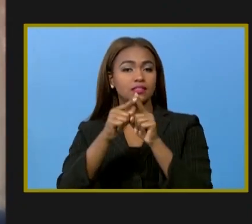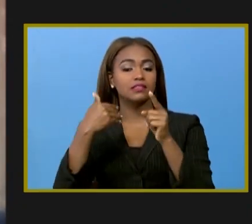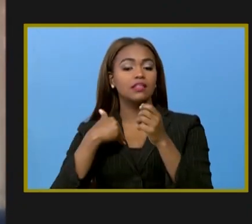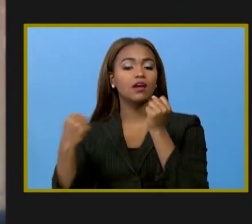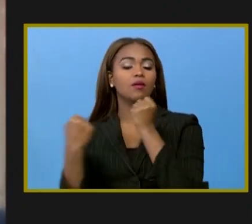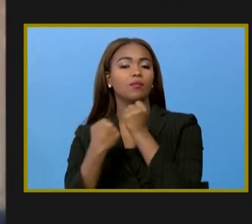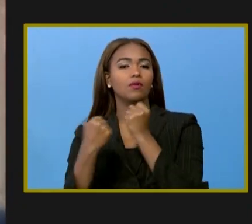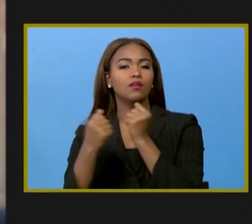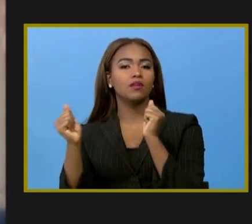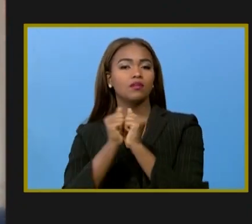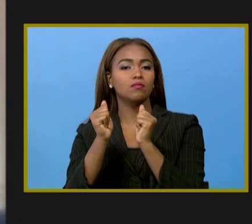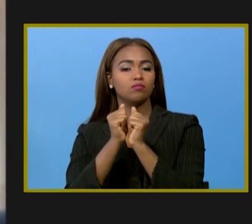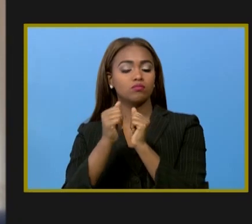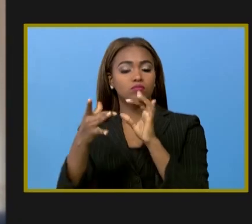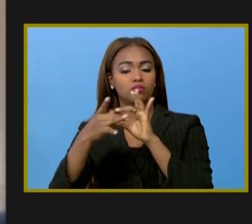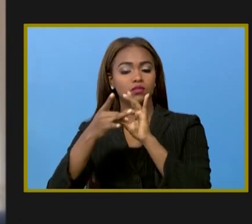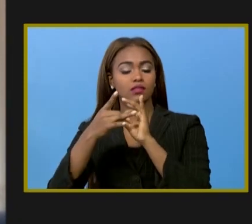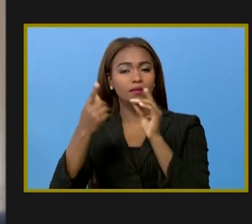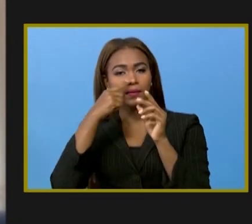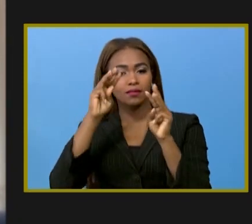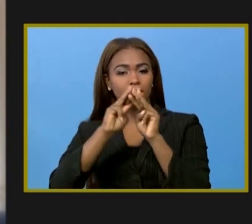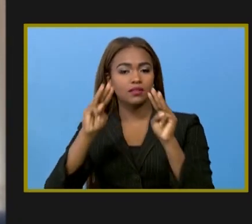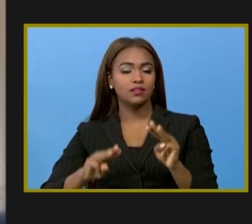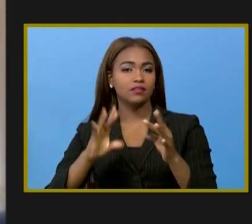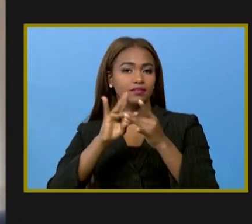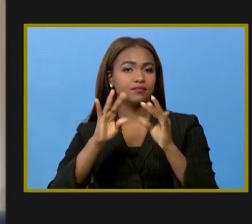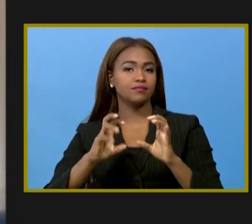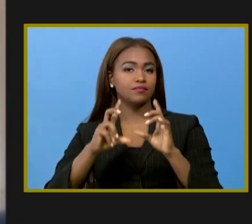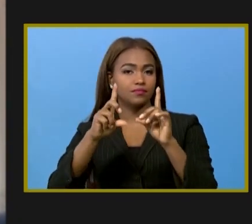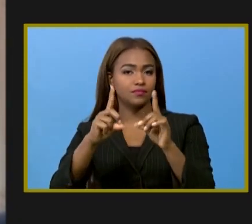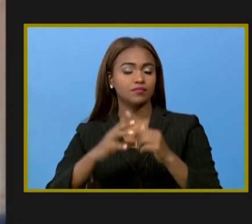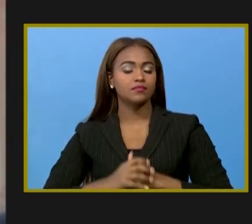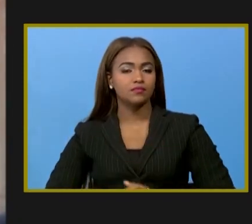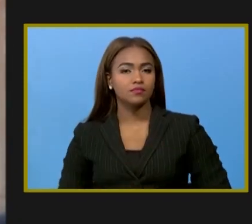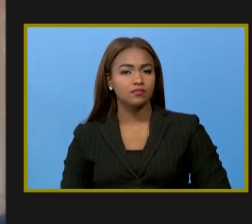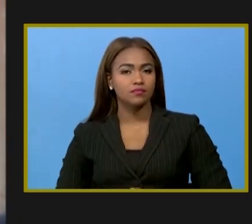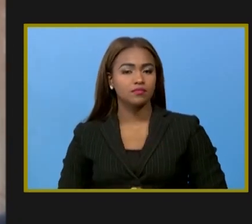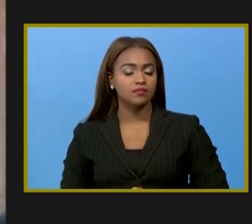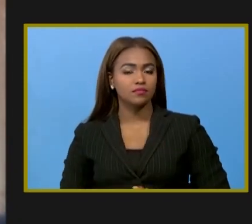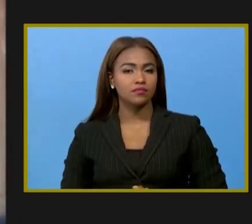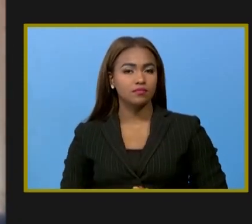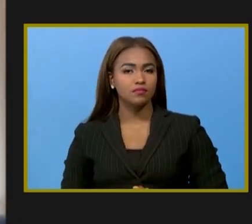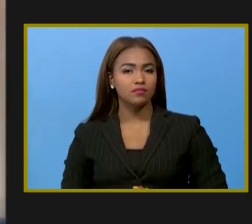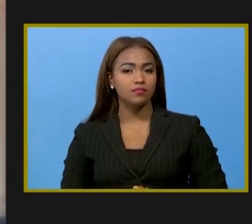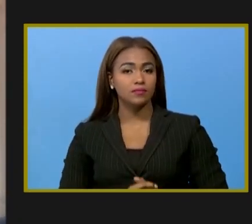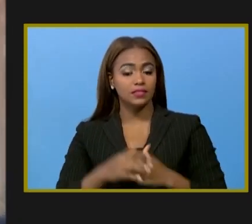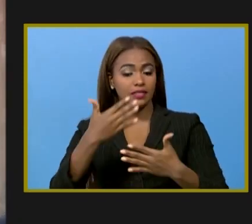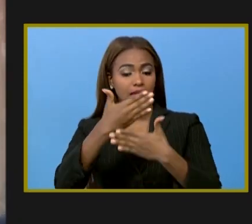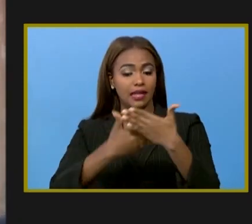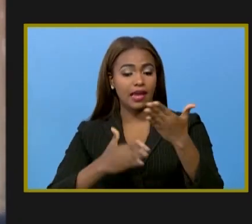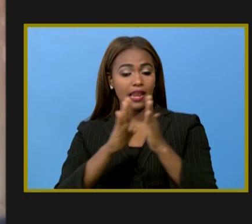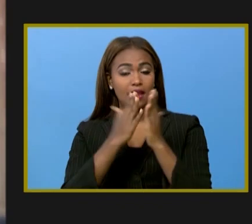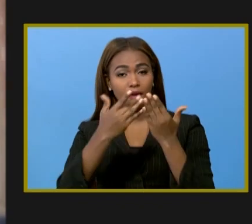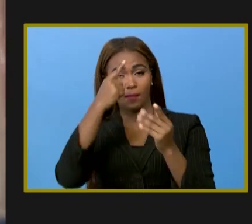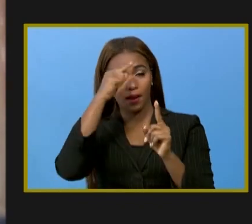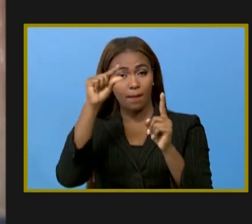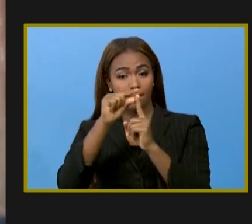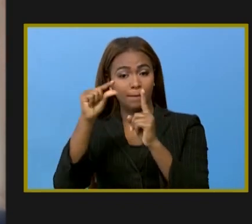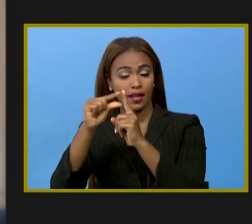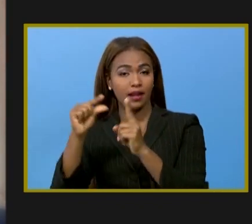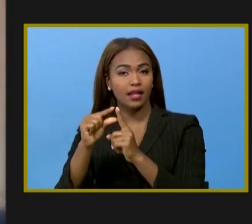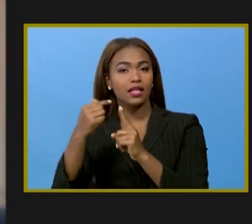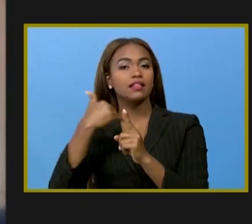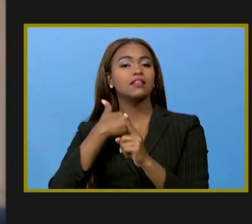colaboración estrechísima del Ministerio de Educación. El diccionario tiene